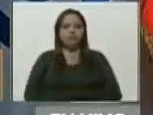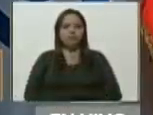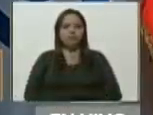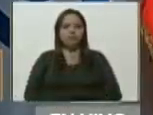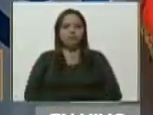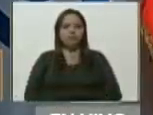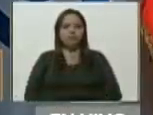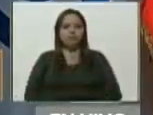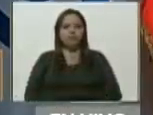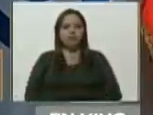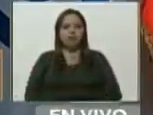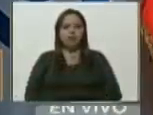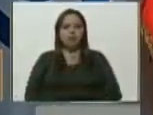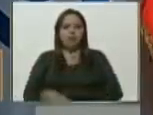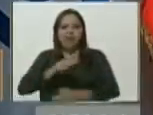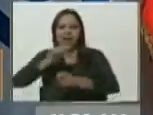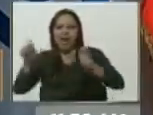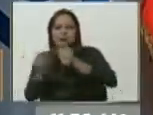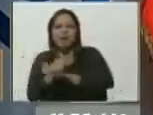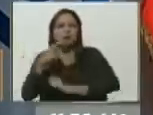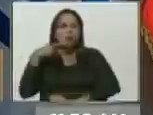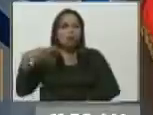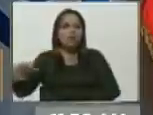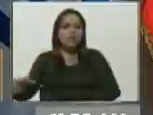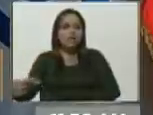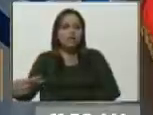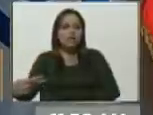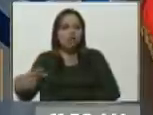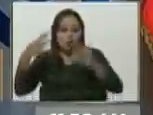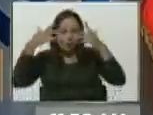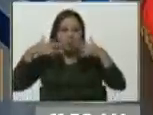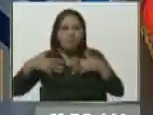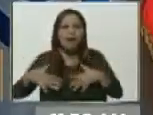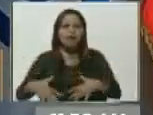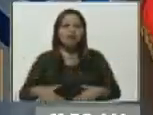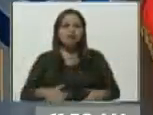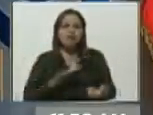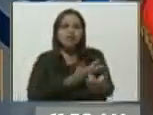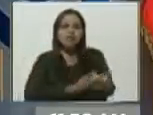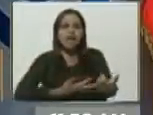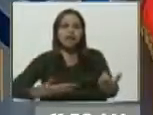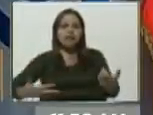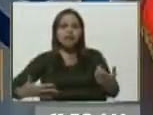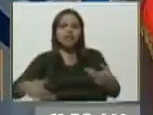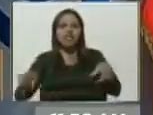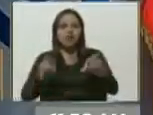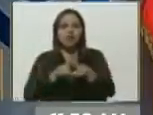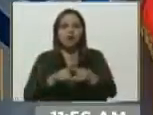para convertir la política en un baño de sangre, en un cementerio.